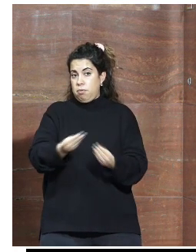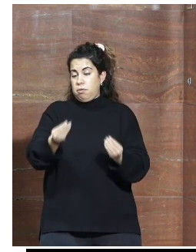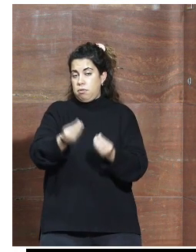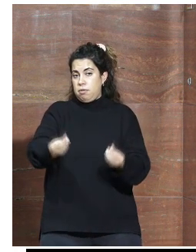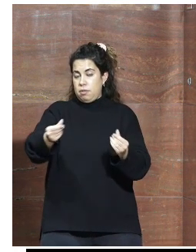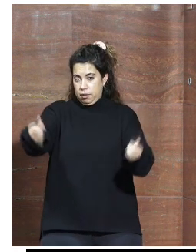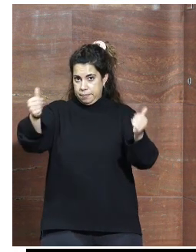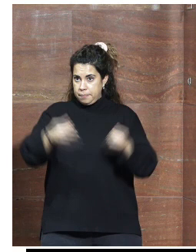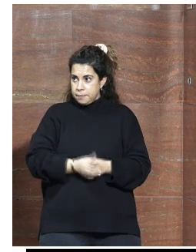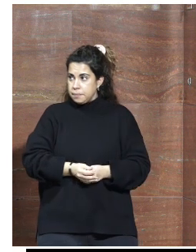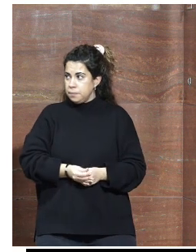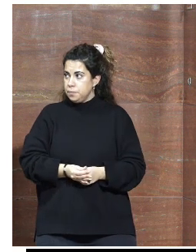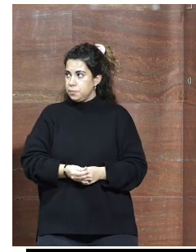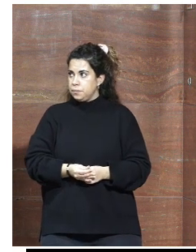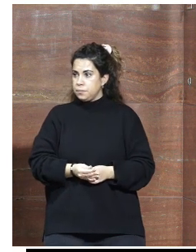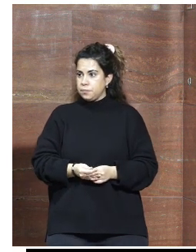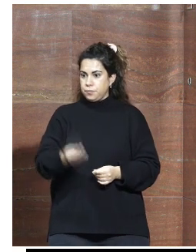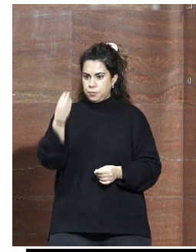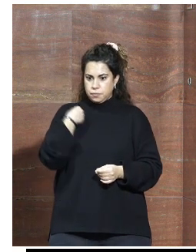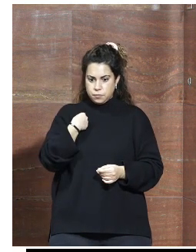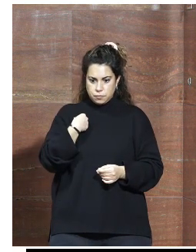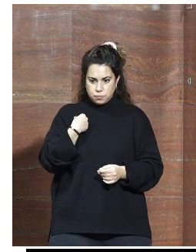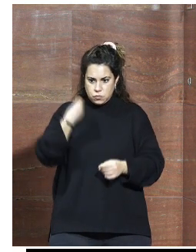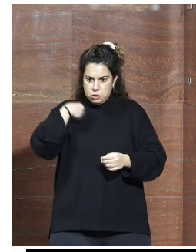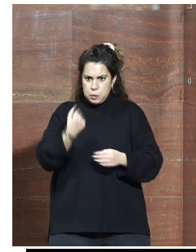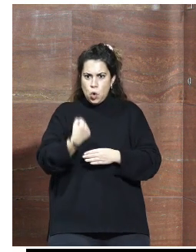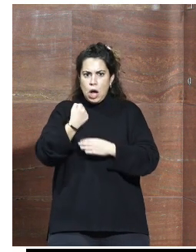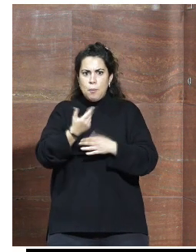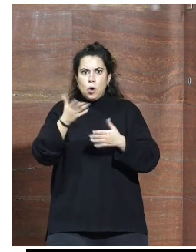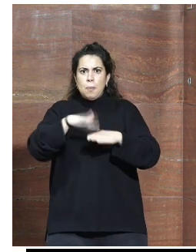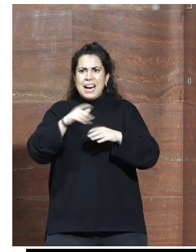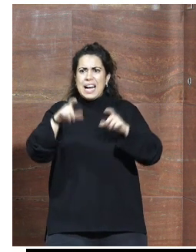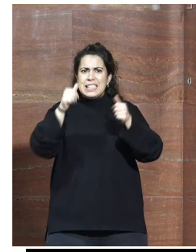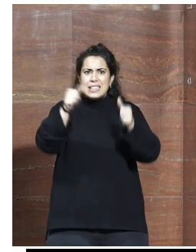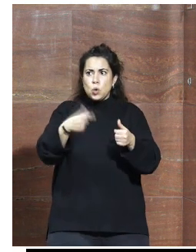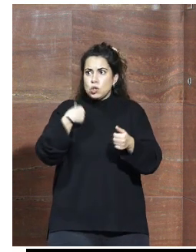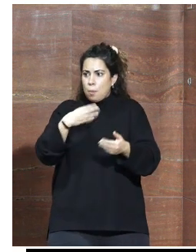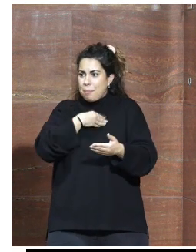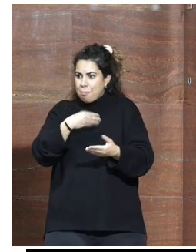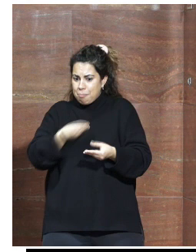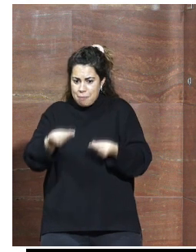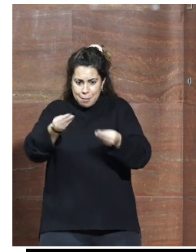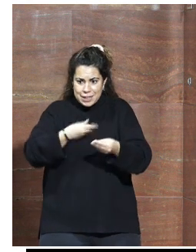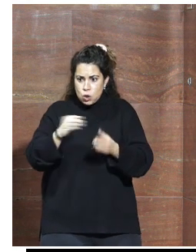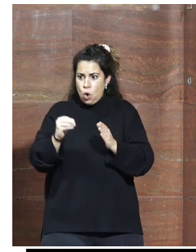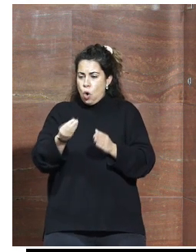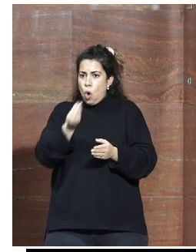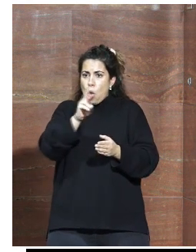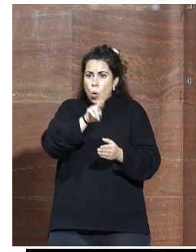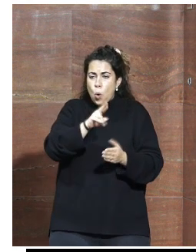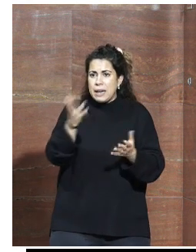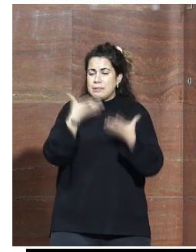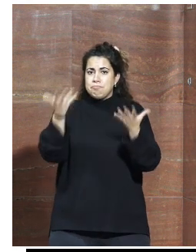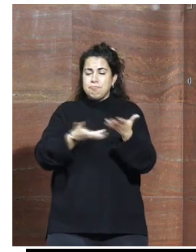¿no? ¿Qué soporte llevo para el título, ¿no? O sea, lo llevo en papel, lo llevo en QR, etcétera, etcétera,